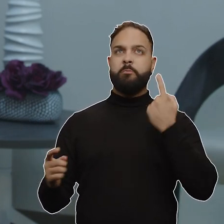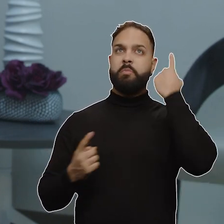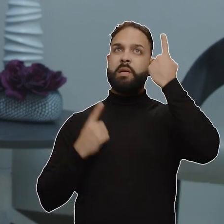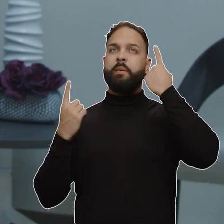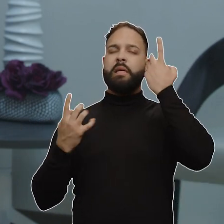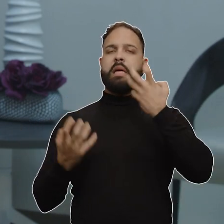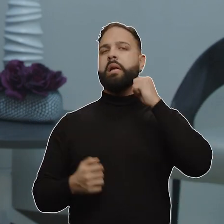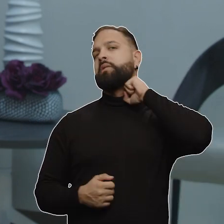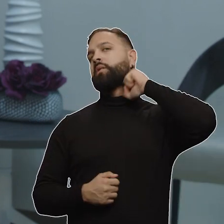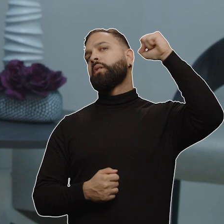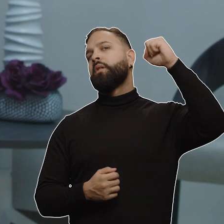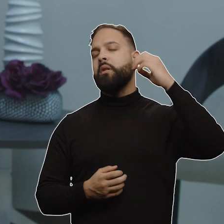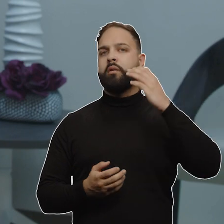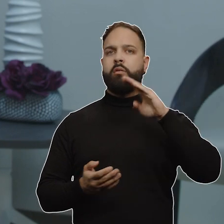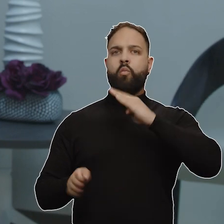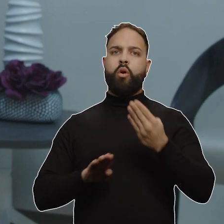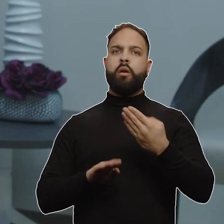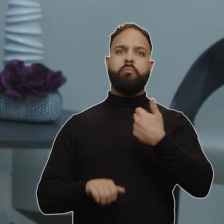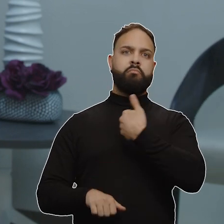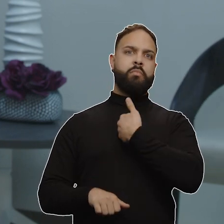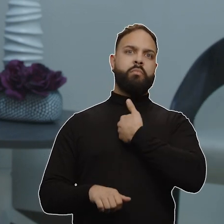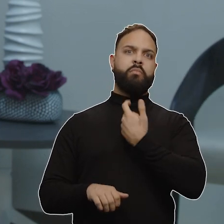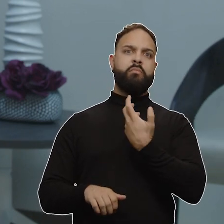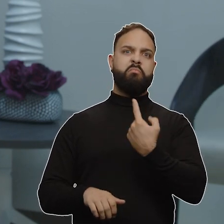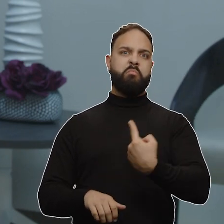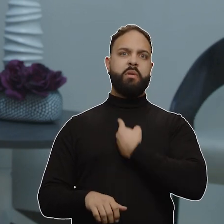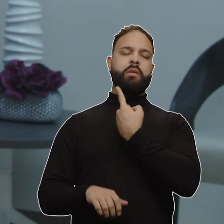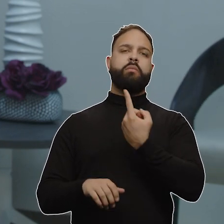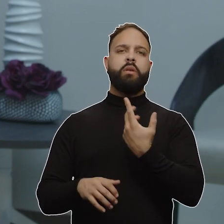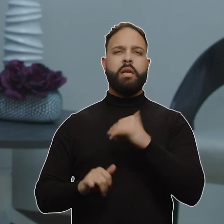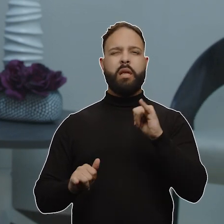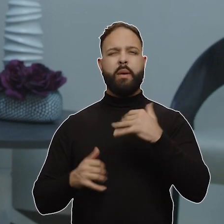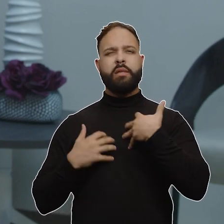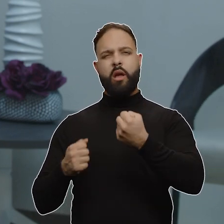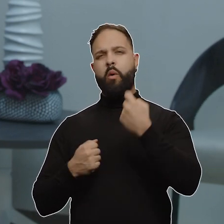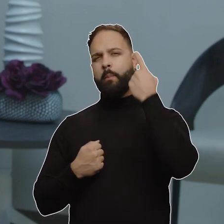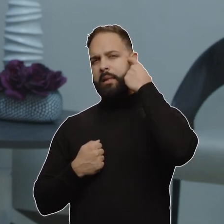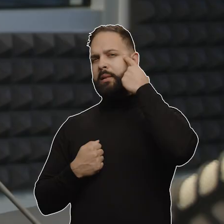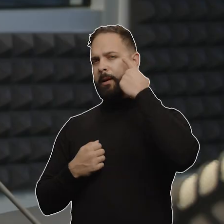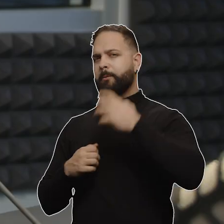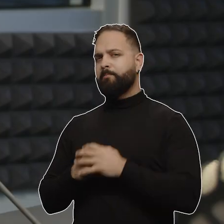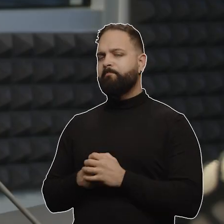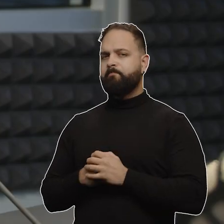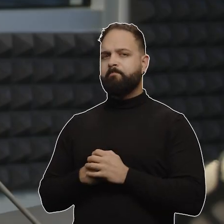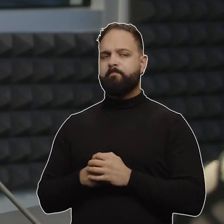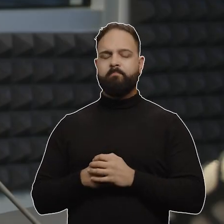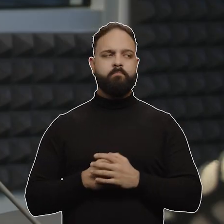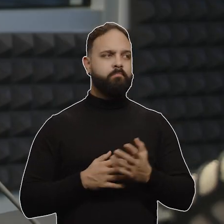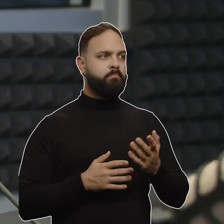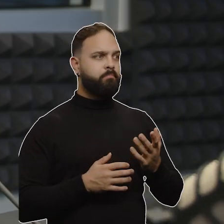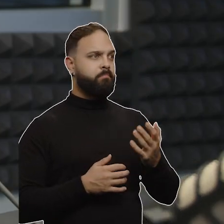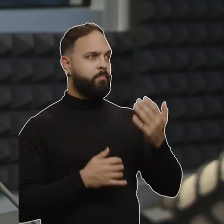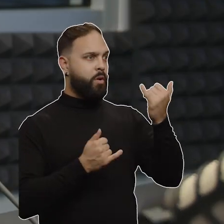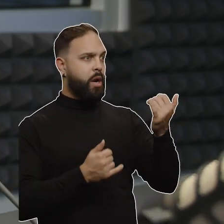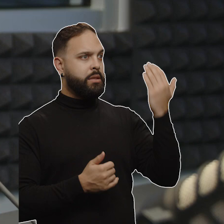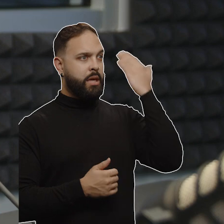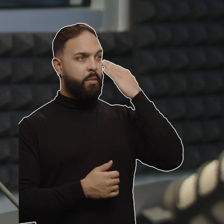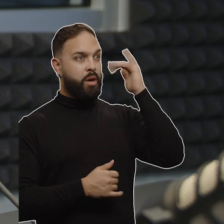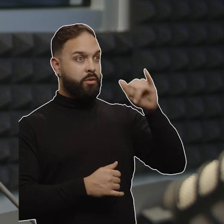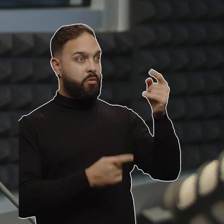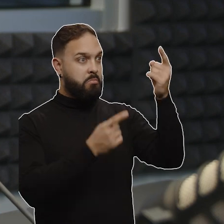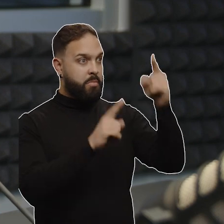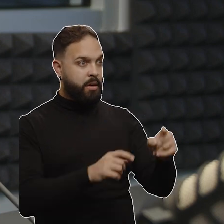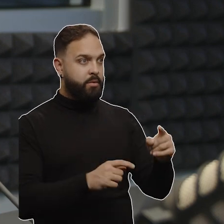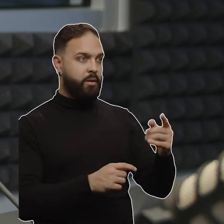con pensamientos, ideación suicida y también con exacerbo de condiciones de salud mental. Reconociendo tal vez esos daños y